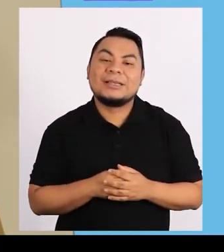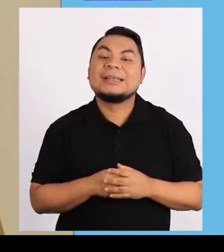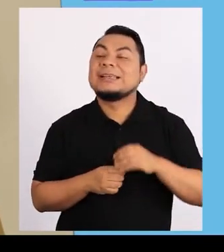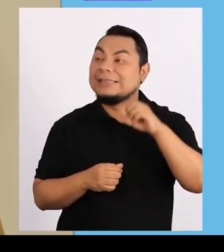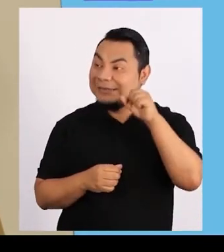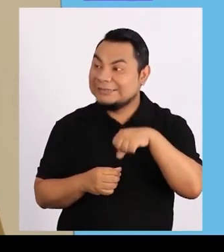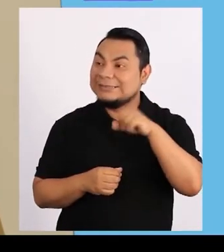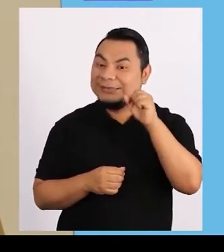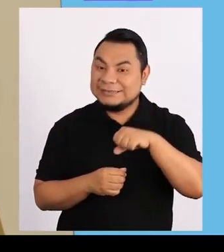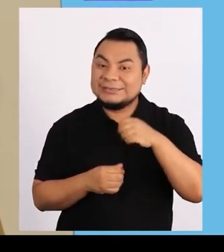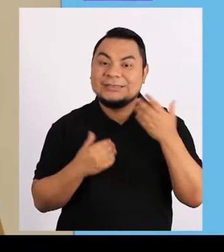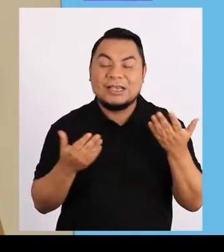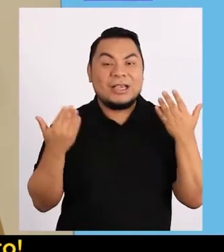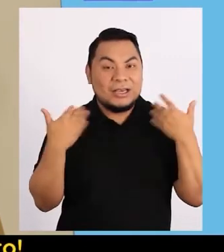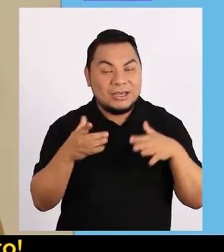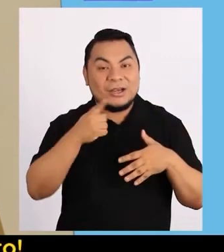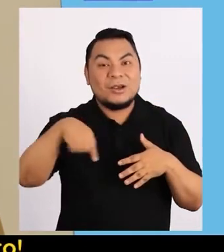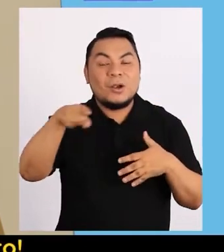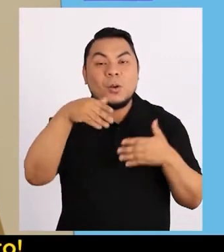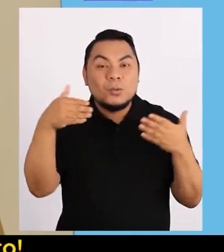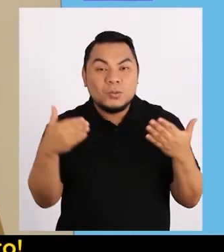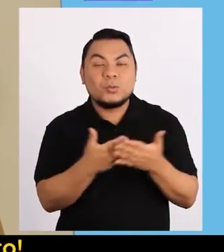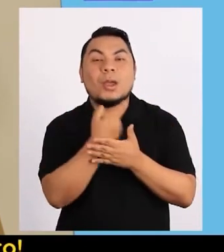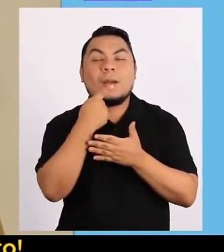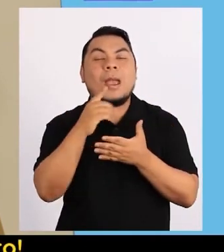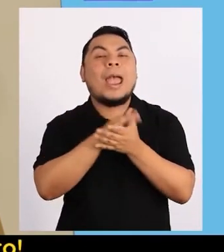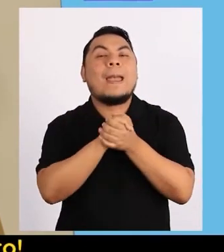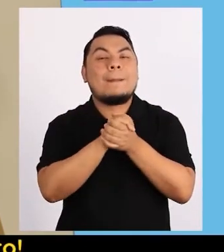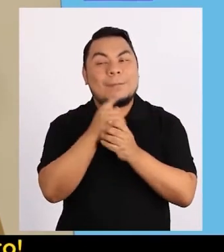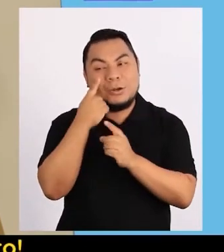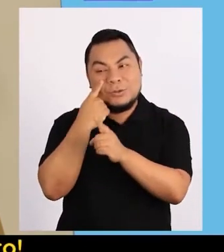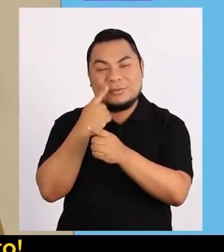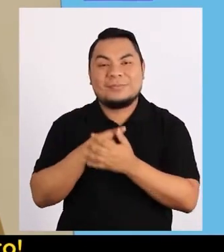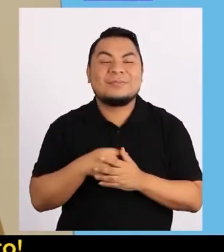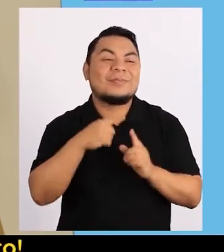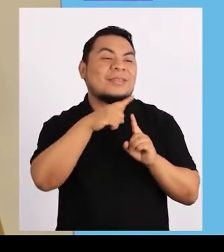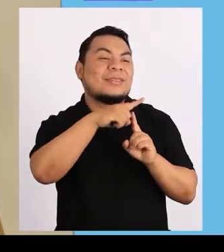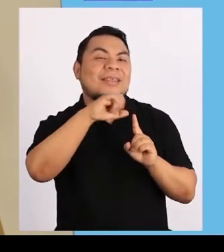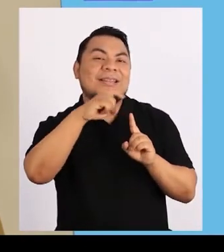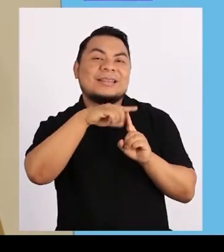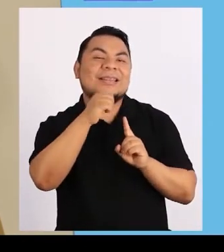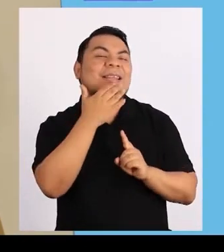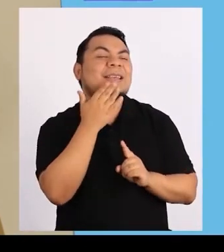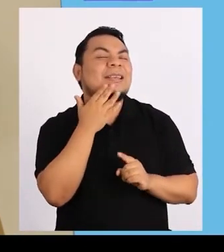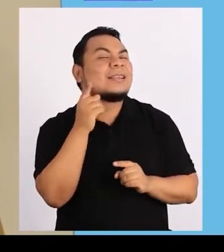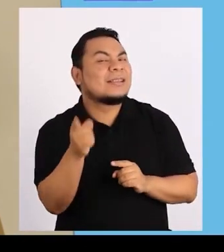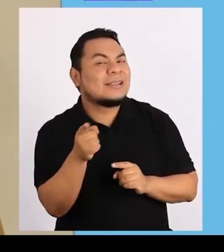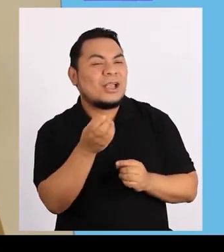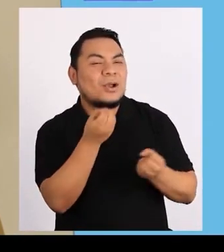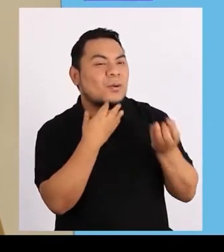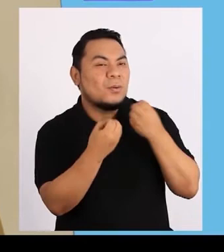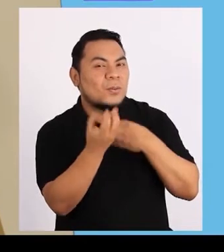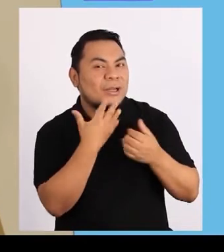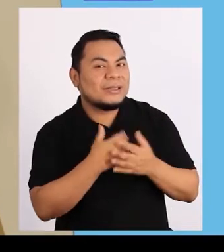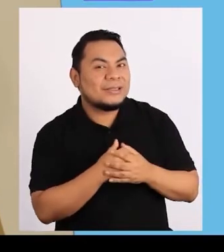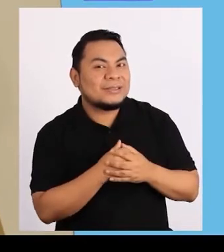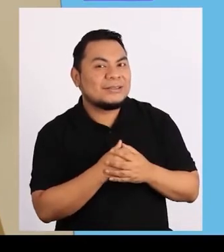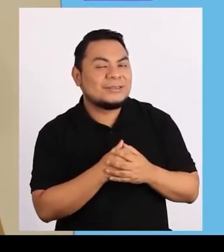historia. ¡Sí! Conoceremos a un nuevo amiguito. Tita, ¿quién